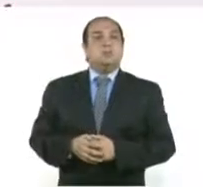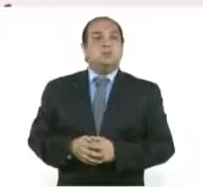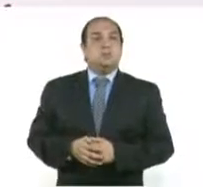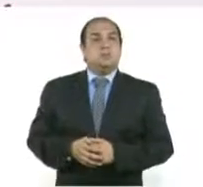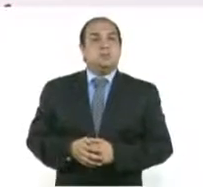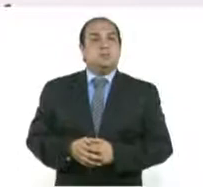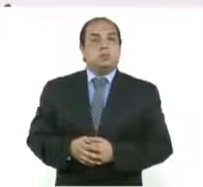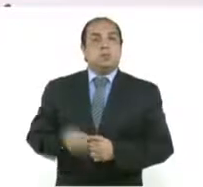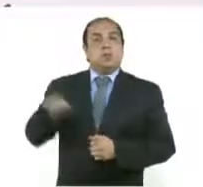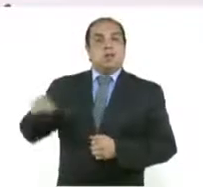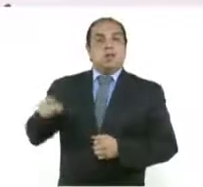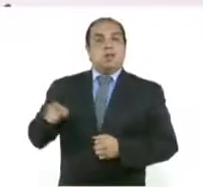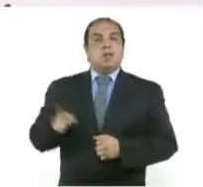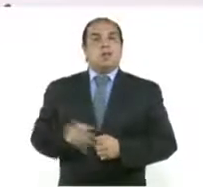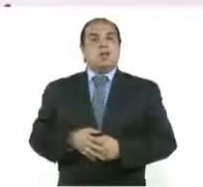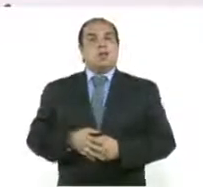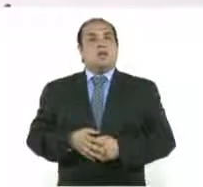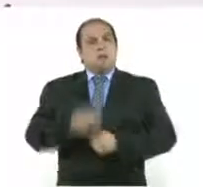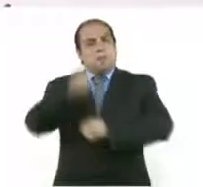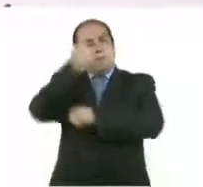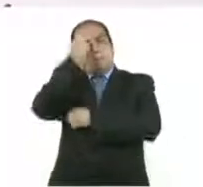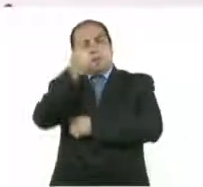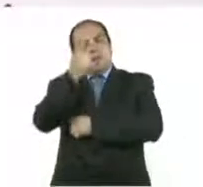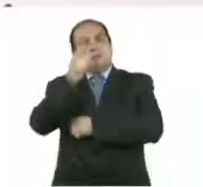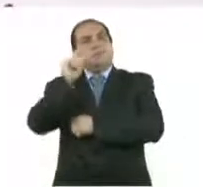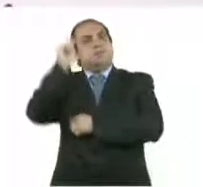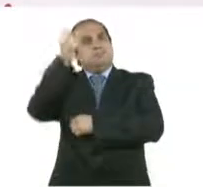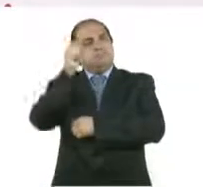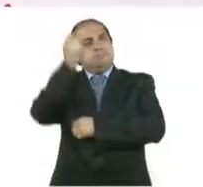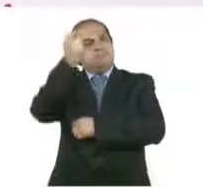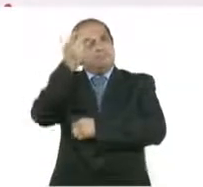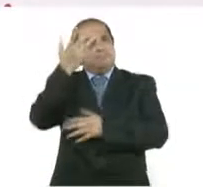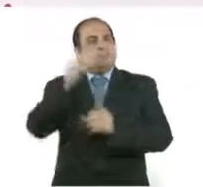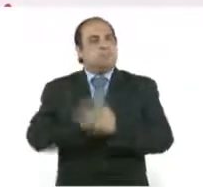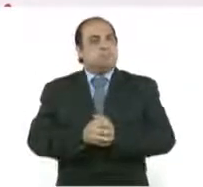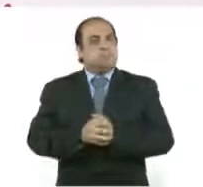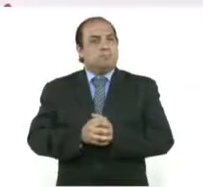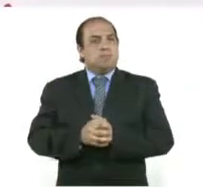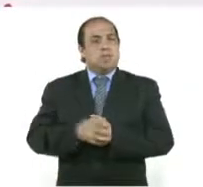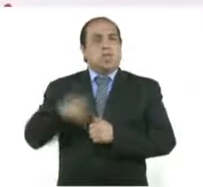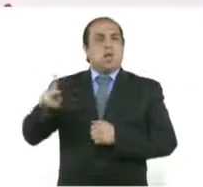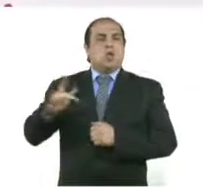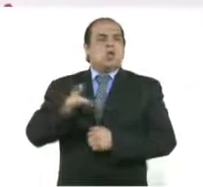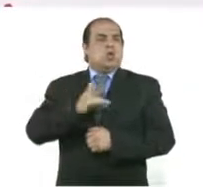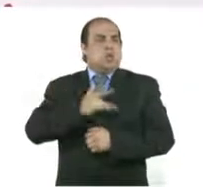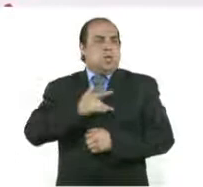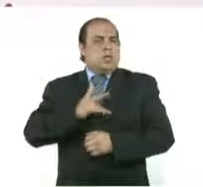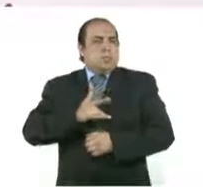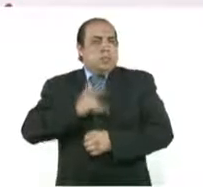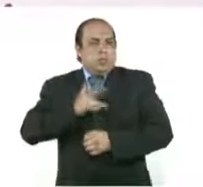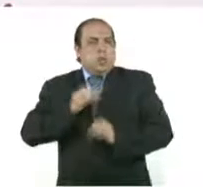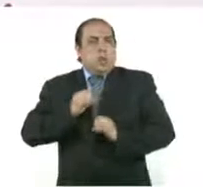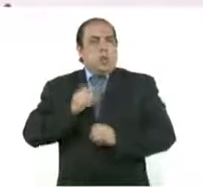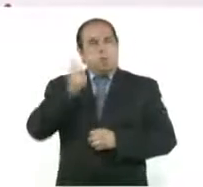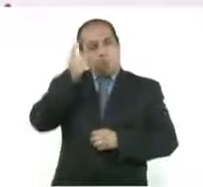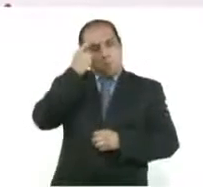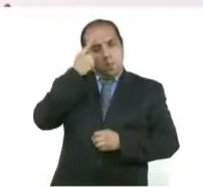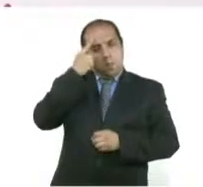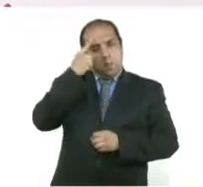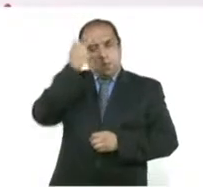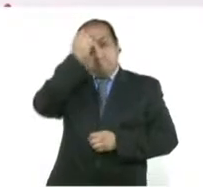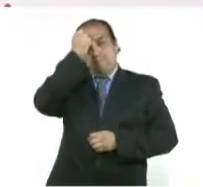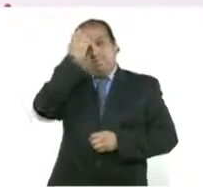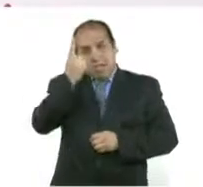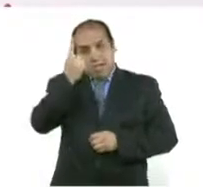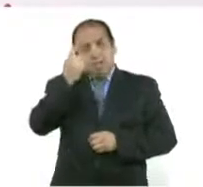fue el que creó esta pensión de su mente y de su corazón. Y hacemos todos los